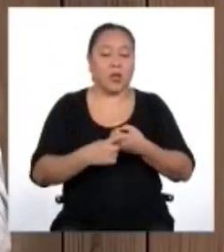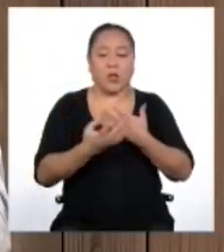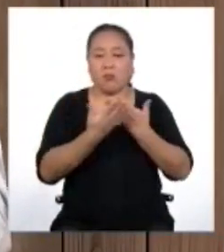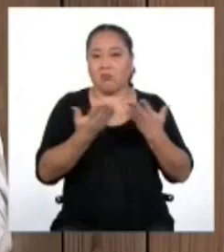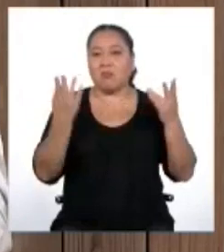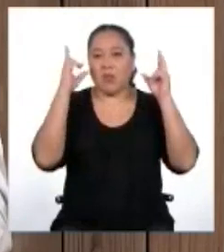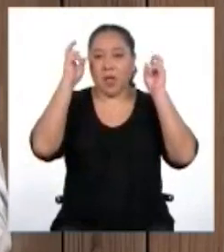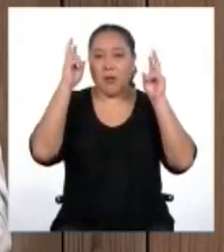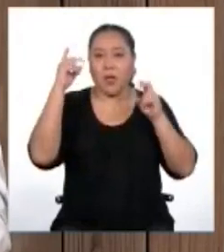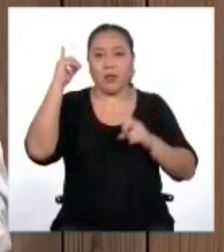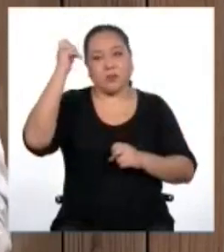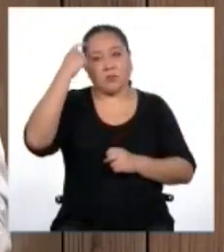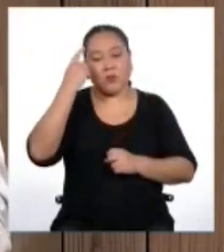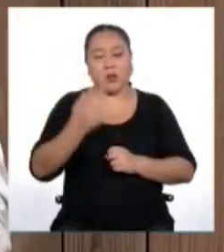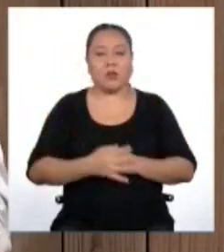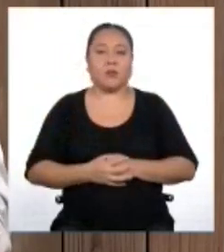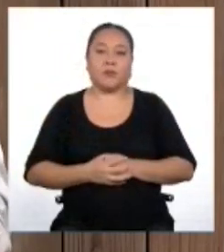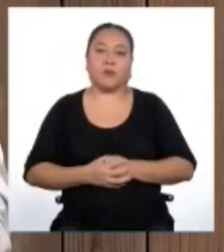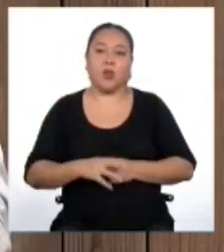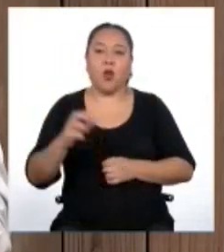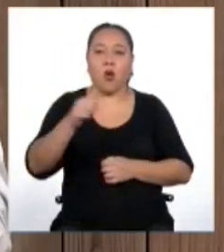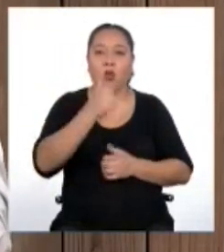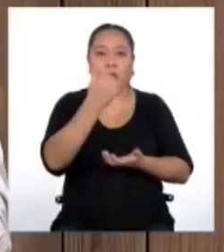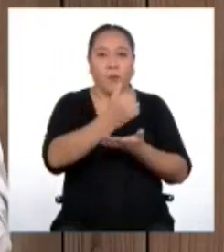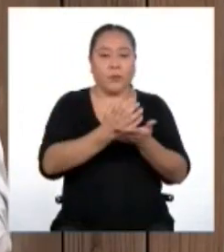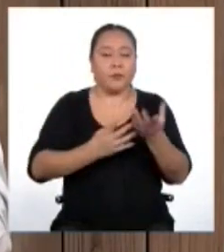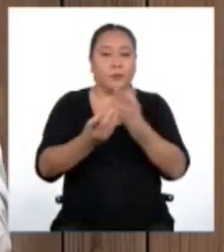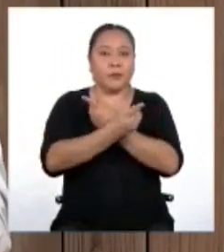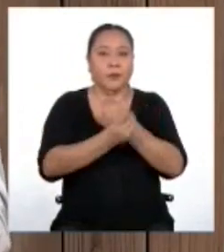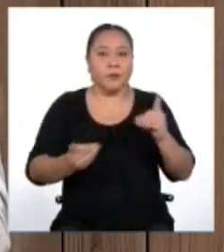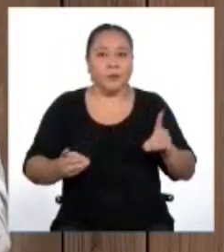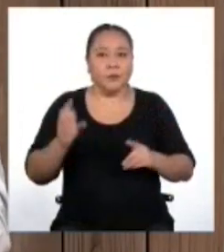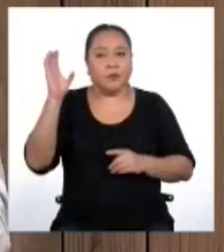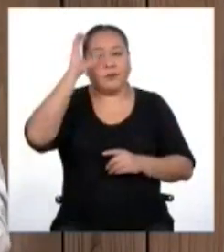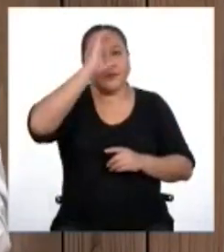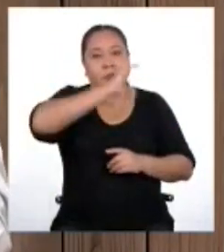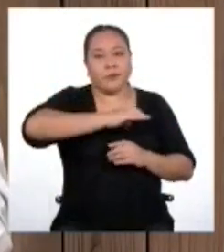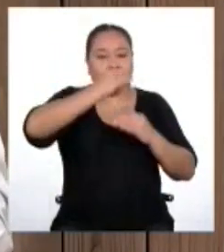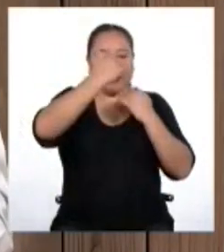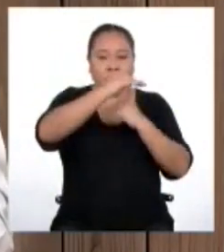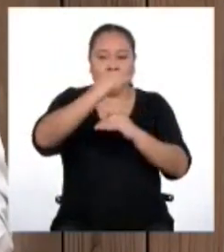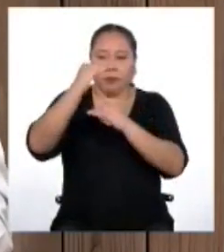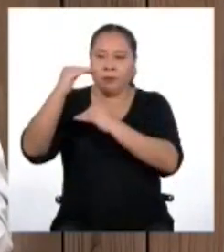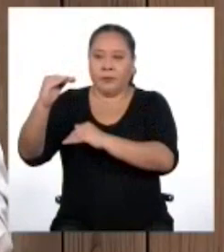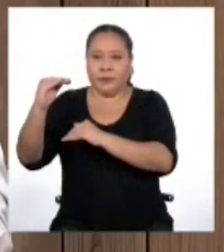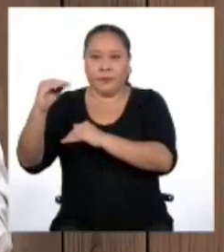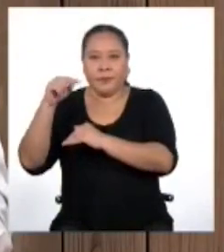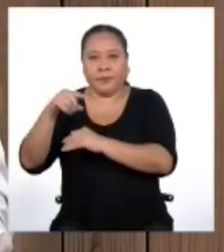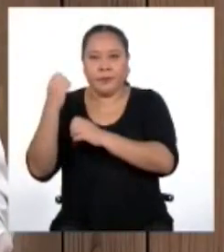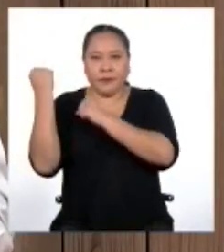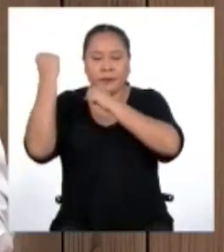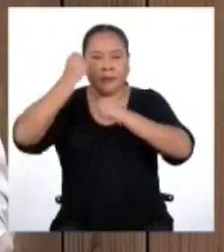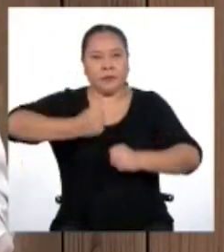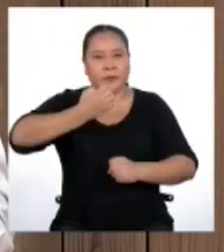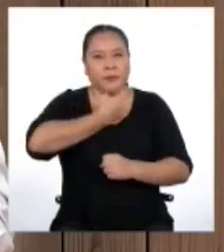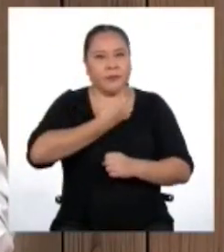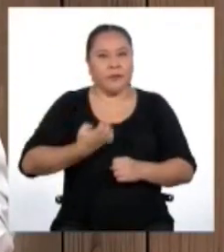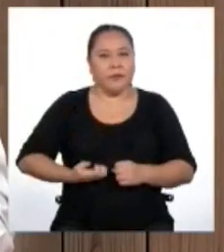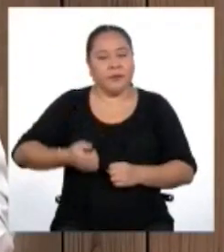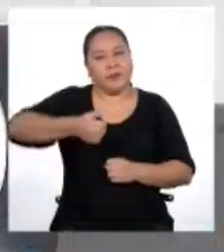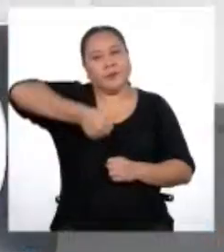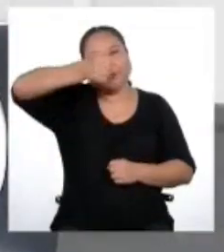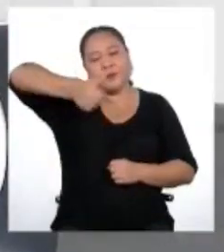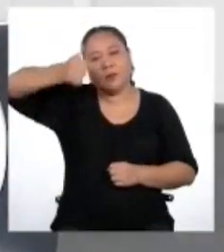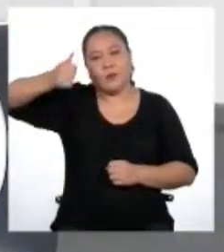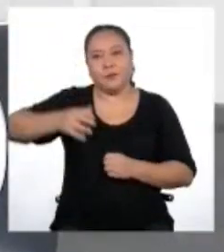públicos. Otro aspecto de la democracia es el que busca establecer límites al poder del Estado y a las autoridades